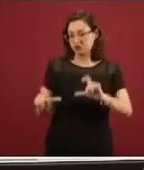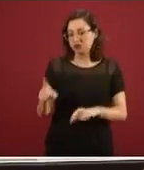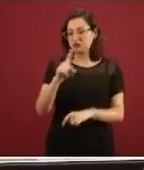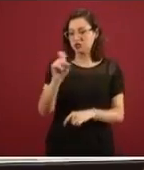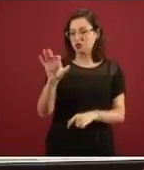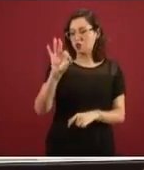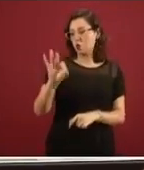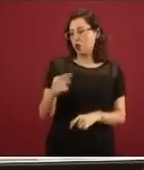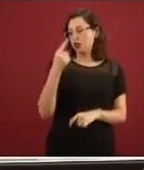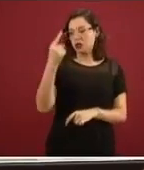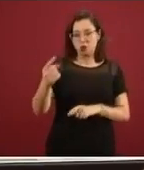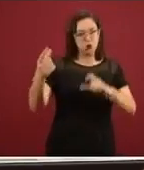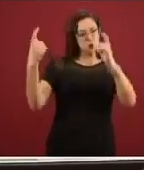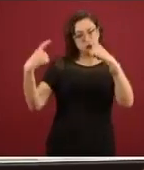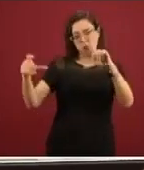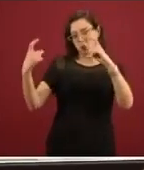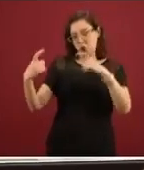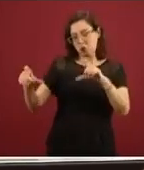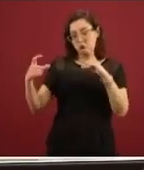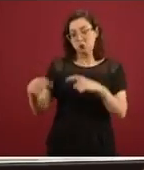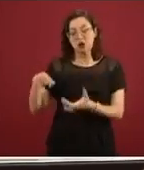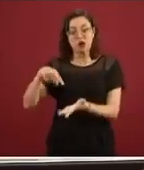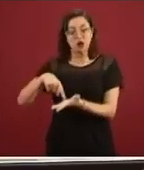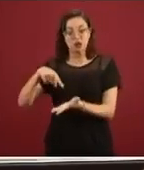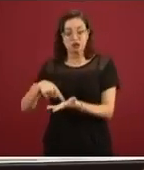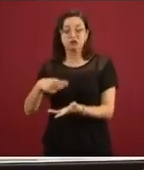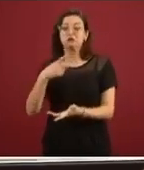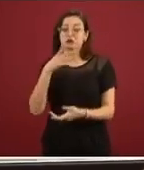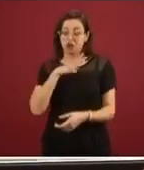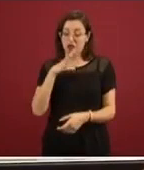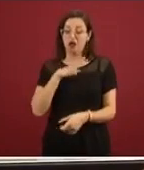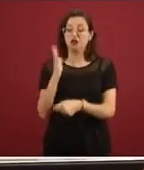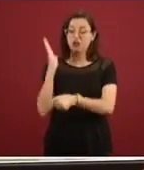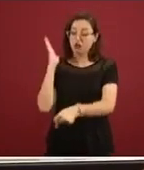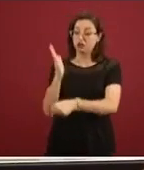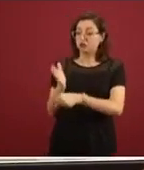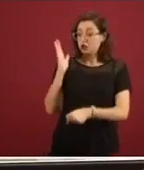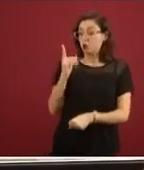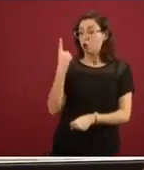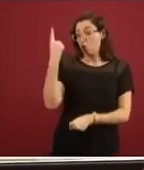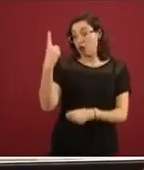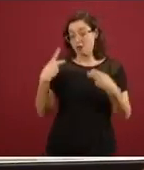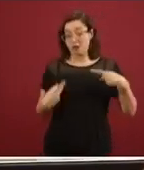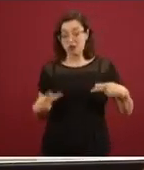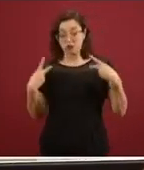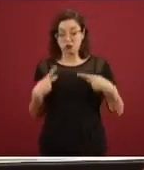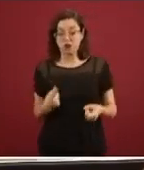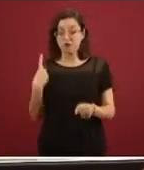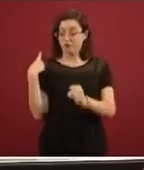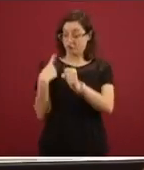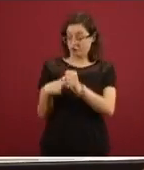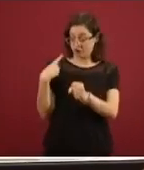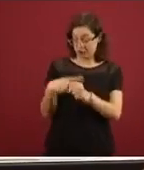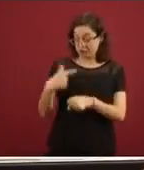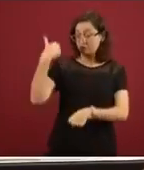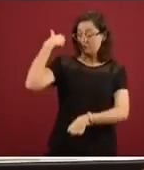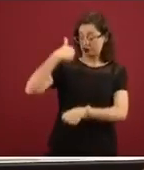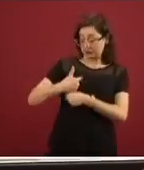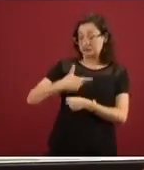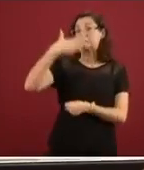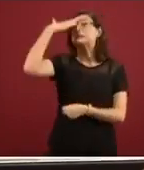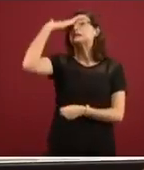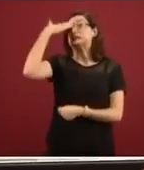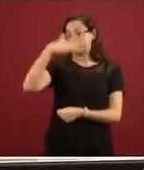141 y otros más adelante, contempla las sanciones a la que es acreedora una persona que, conociendo que tiene